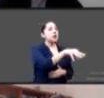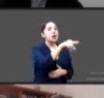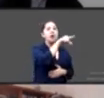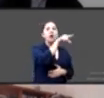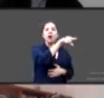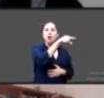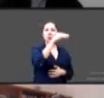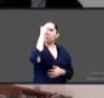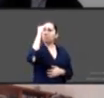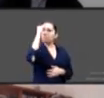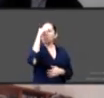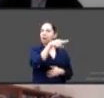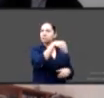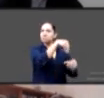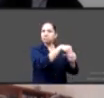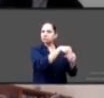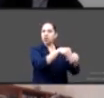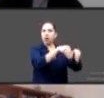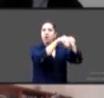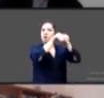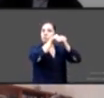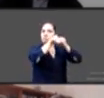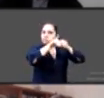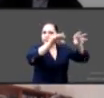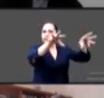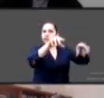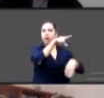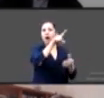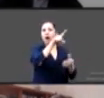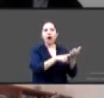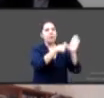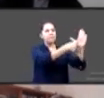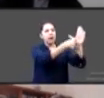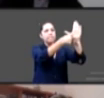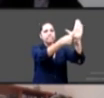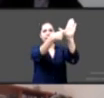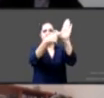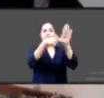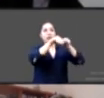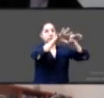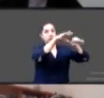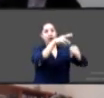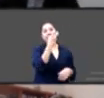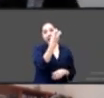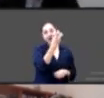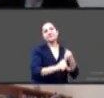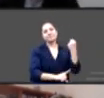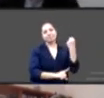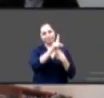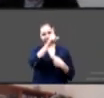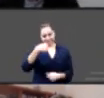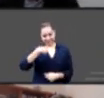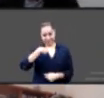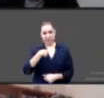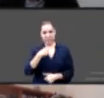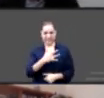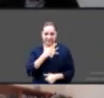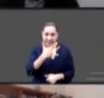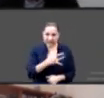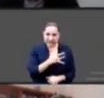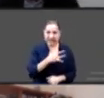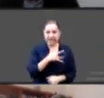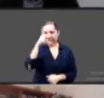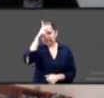de mi esfera y sale del control de la esfera de esta persona, produciendo ciertos factores psicosociales y emocionales muy fuertes para las personas